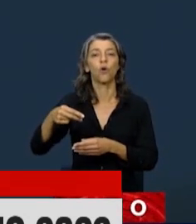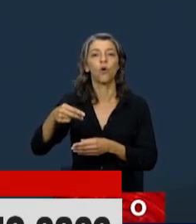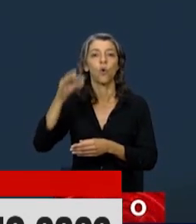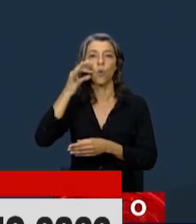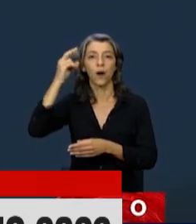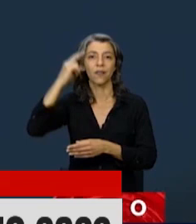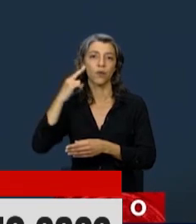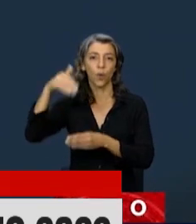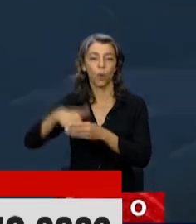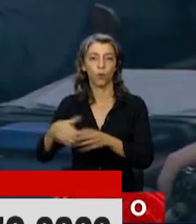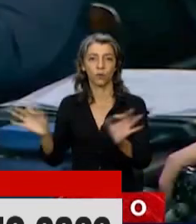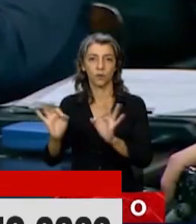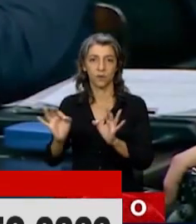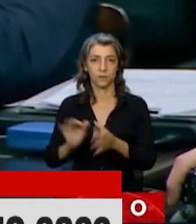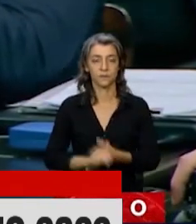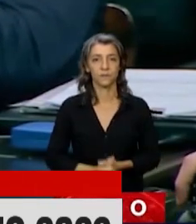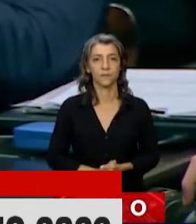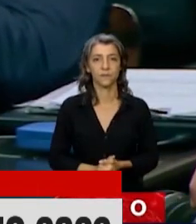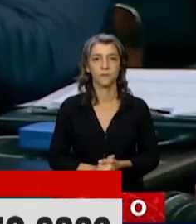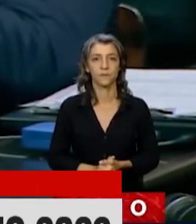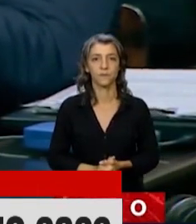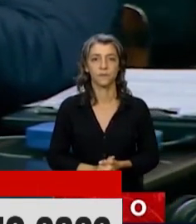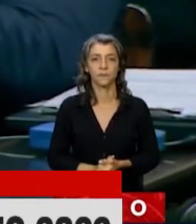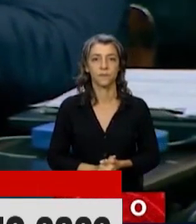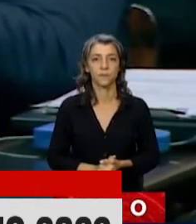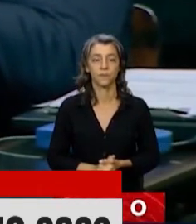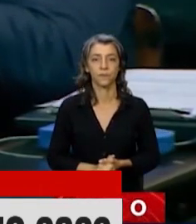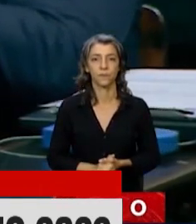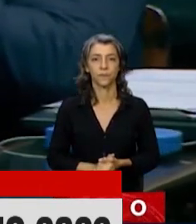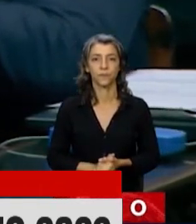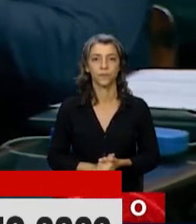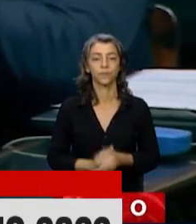Máximo Kirchner no dio quórum, pero sí estuvo, se